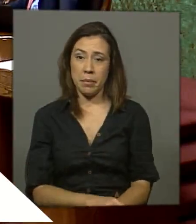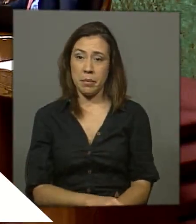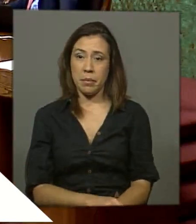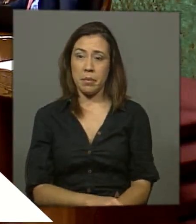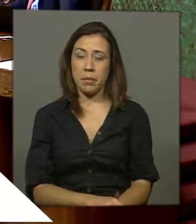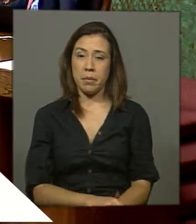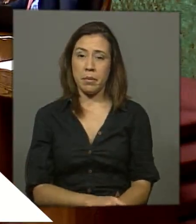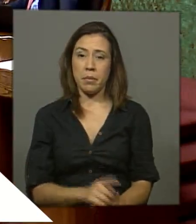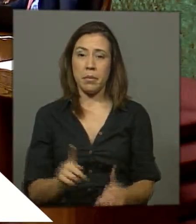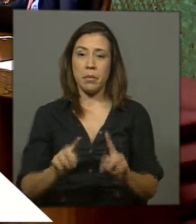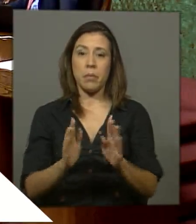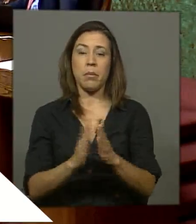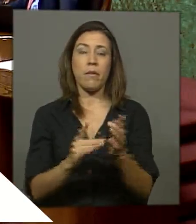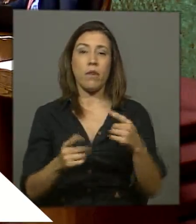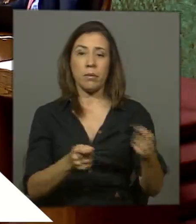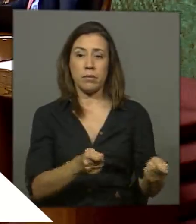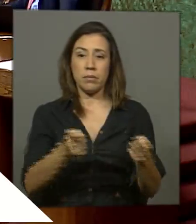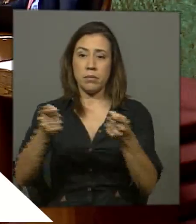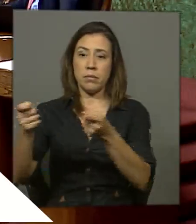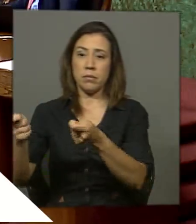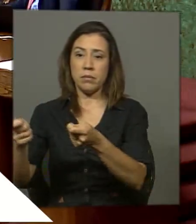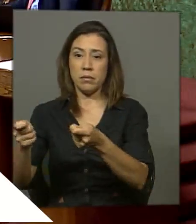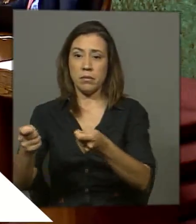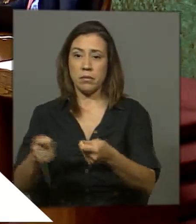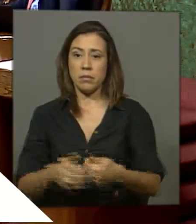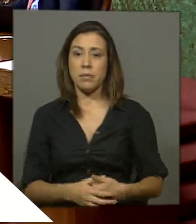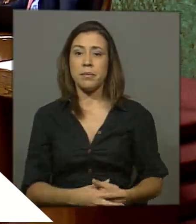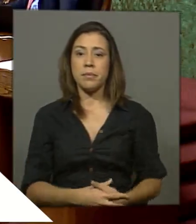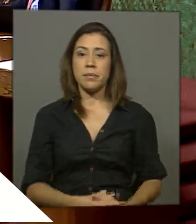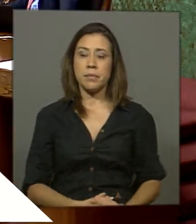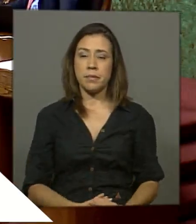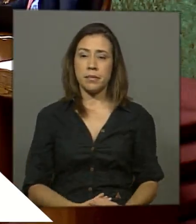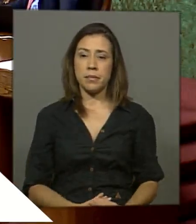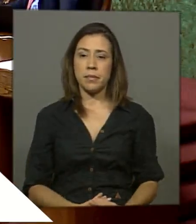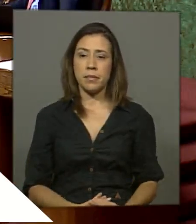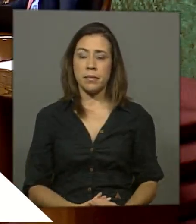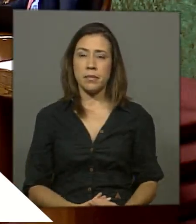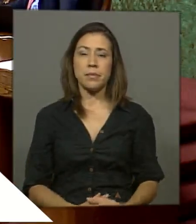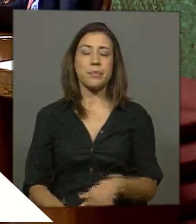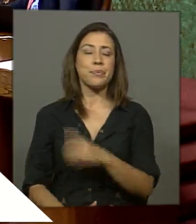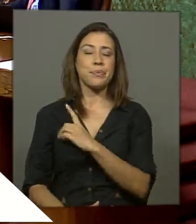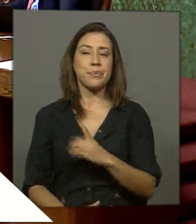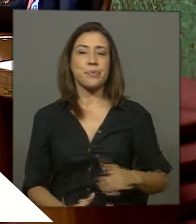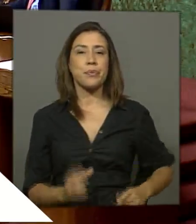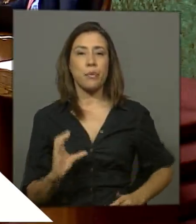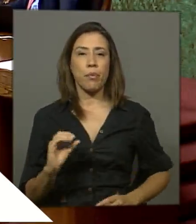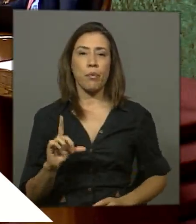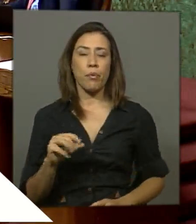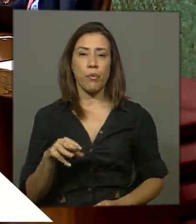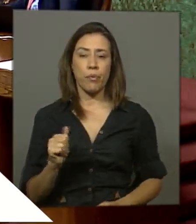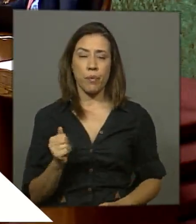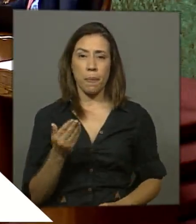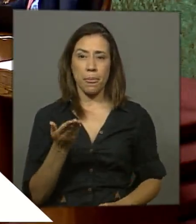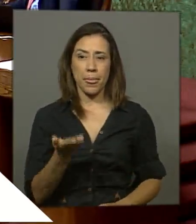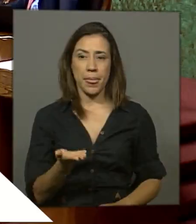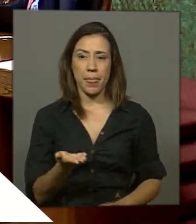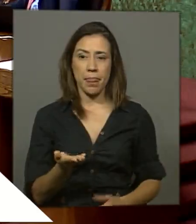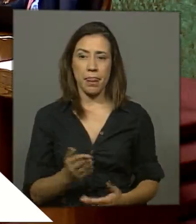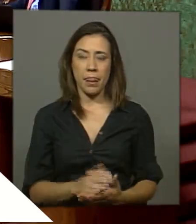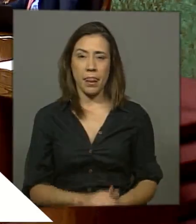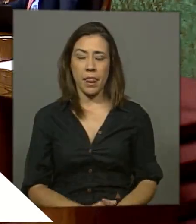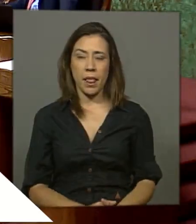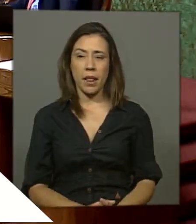no no a través a través de la mesa diputado señor coloma le pido a la bancada que